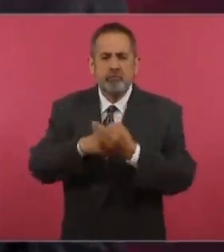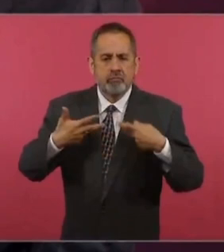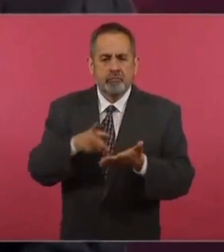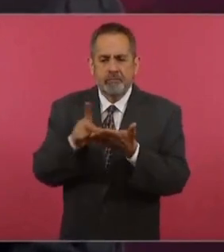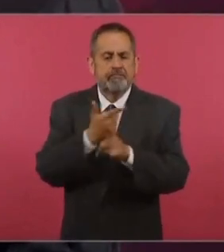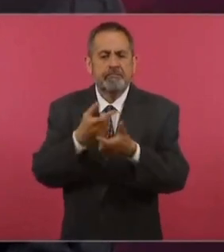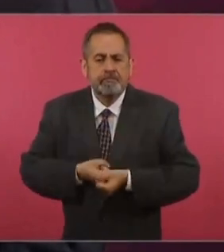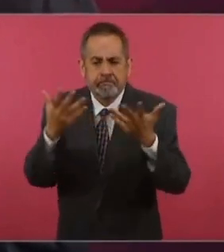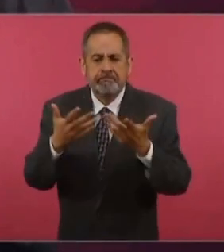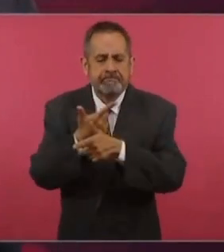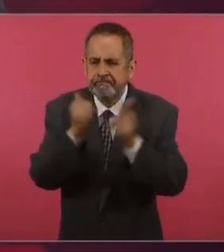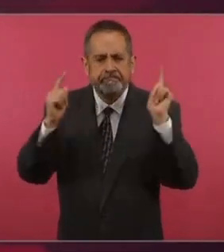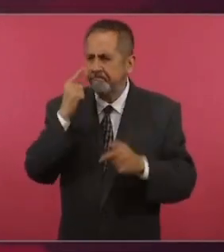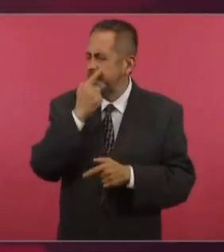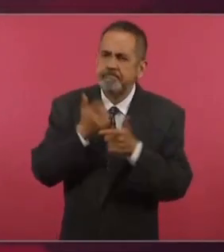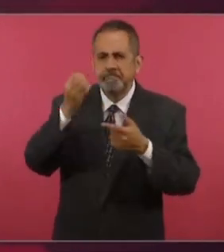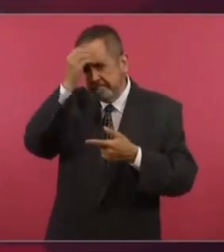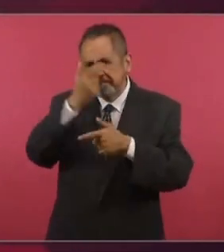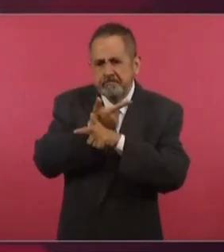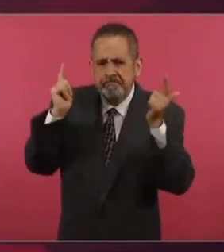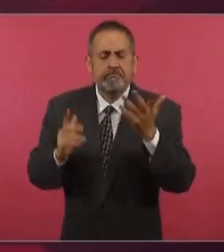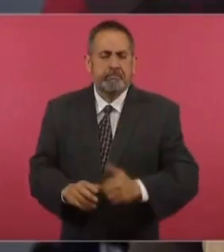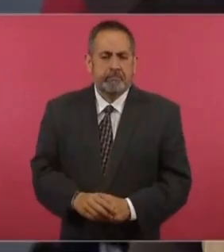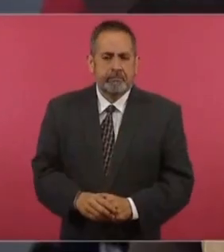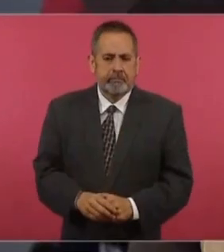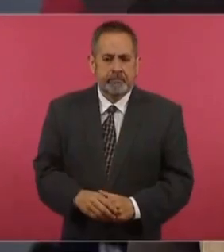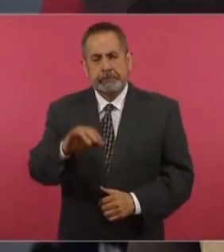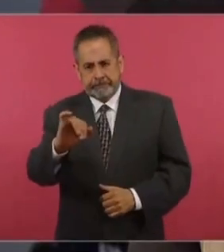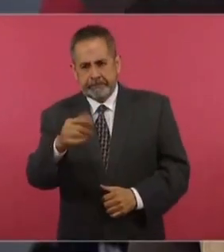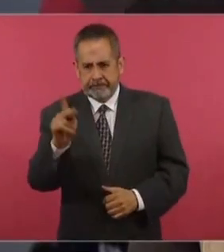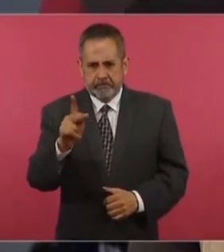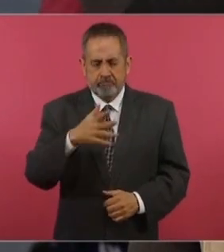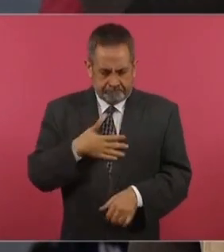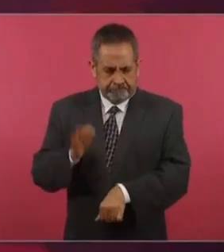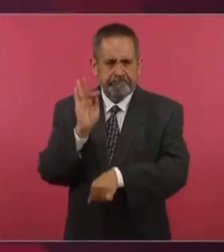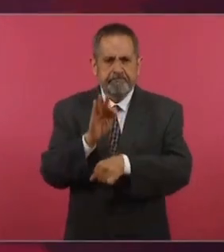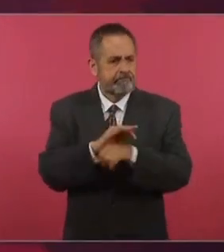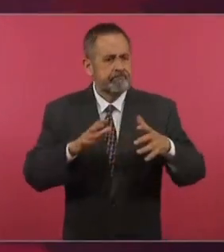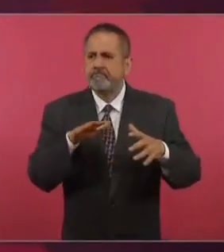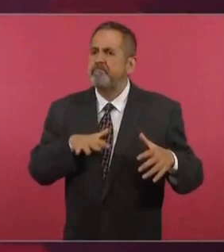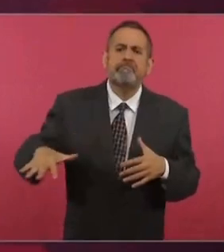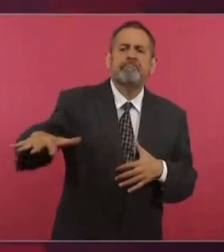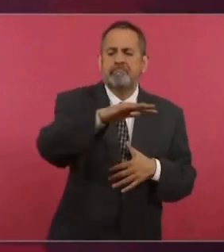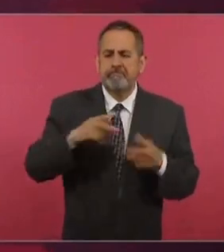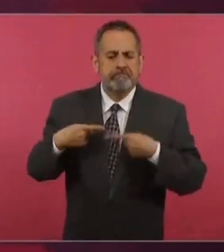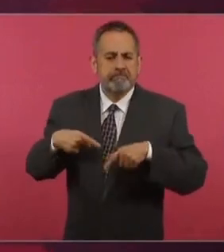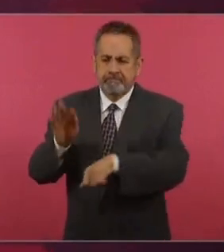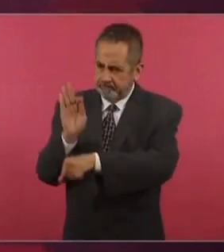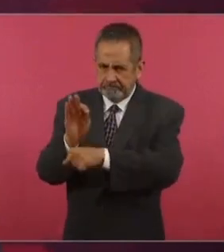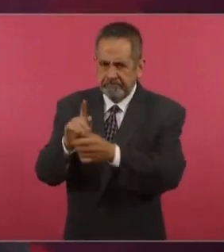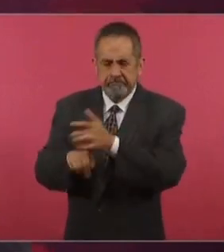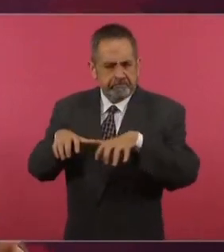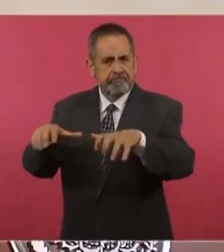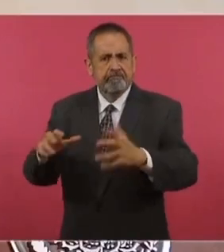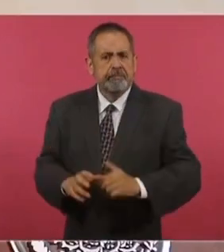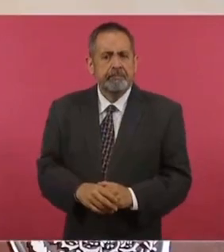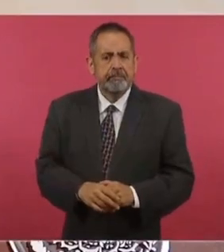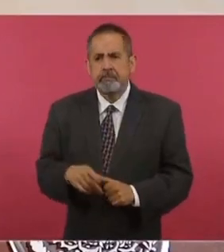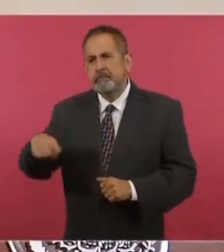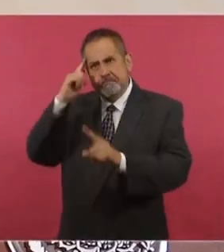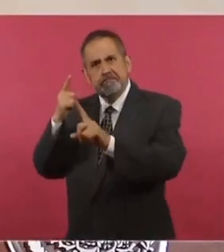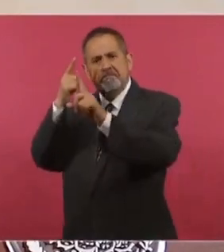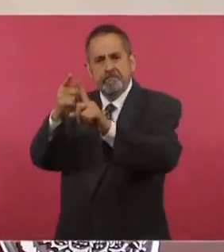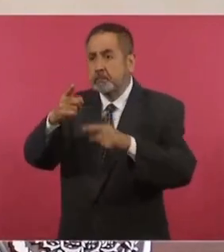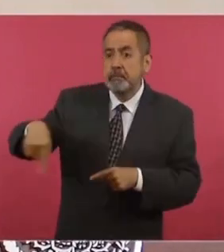derecho y tenemos libertades. Sí, pero estoy defendiendo intereses del pueblo. Estoy defendiendo las